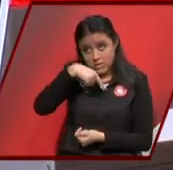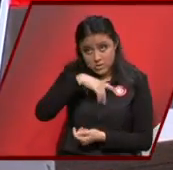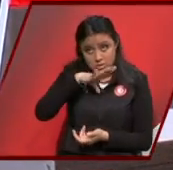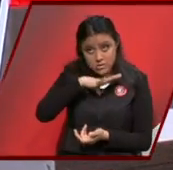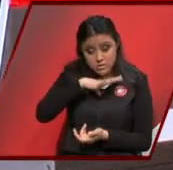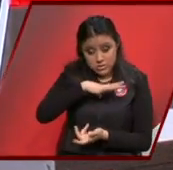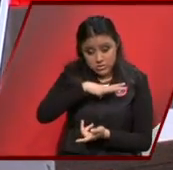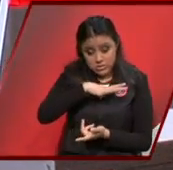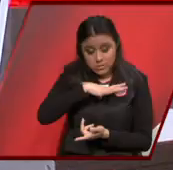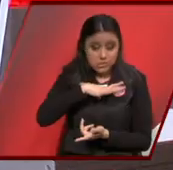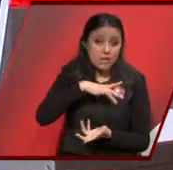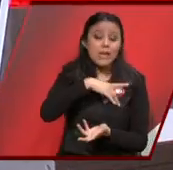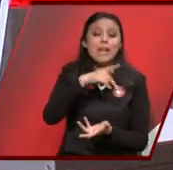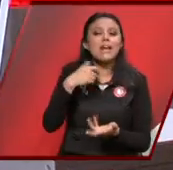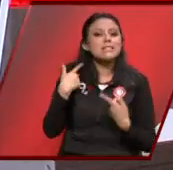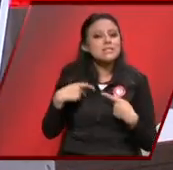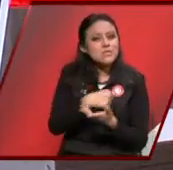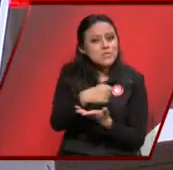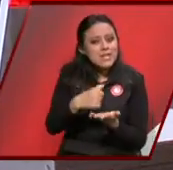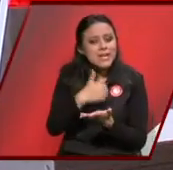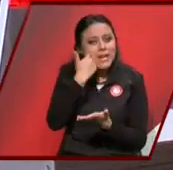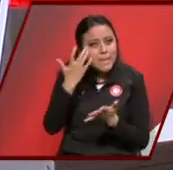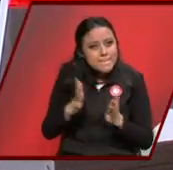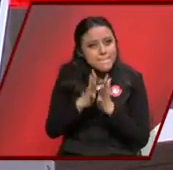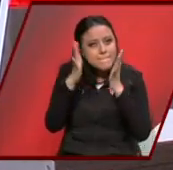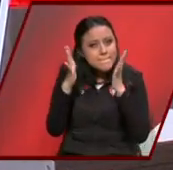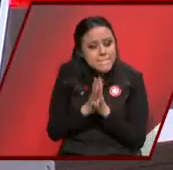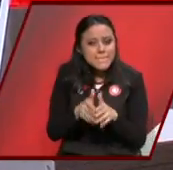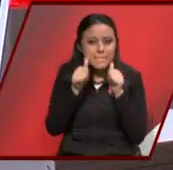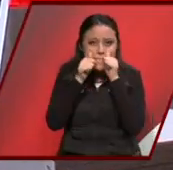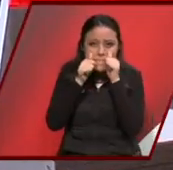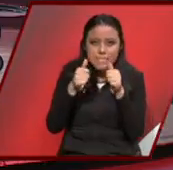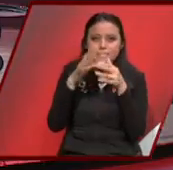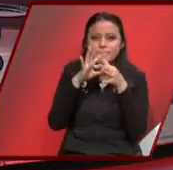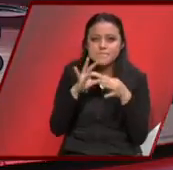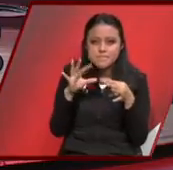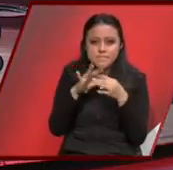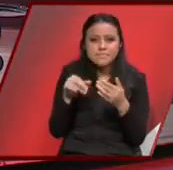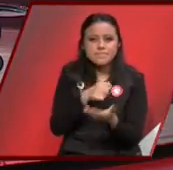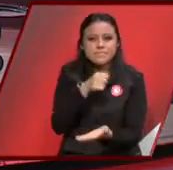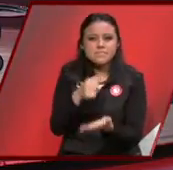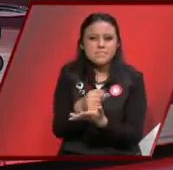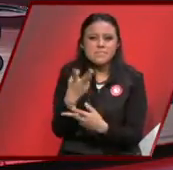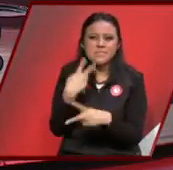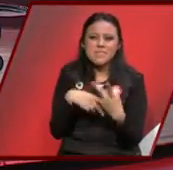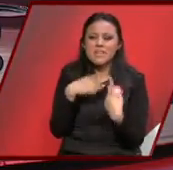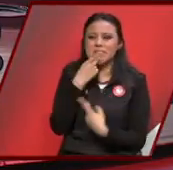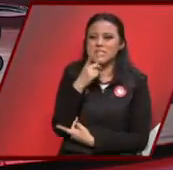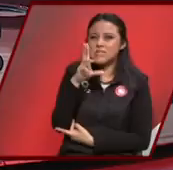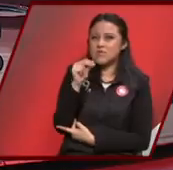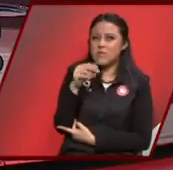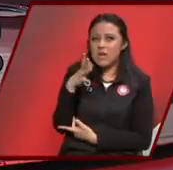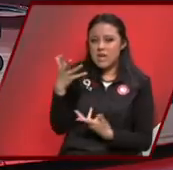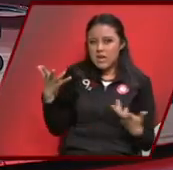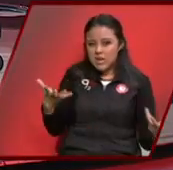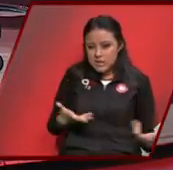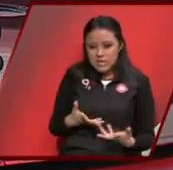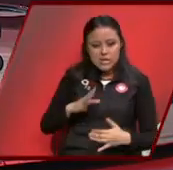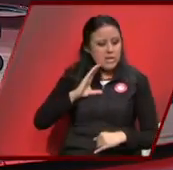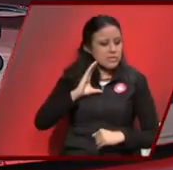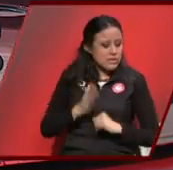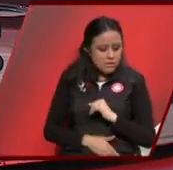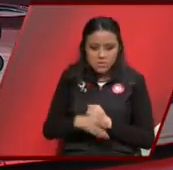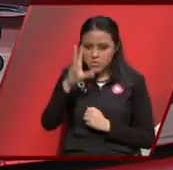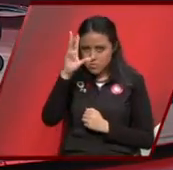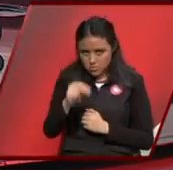quiere participar, la gente quiere proponer, la gente quiere que la oigas. O sea, esta no es una ciudad donde alguien pueda venir a decir, oigan, es por aquí y se